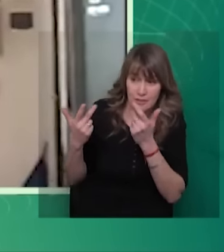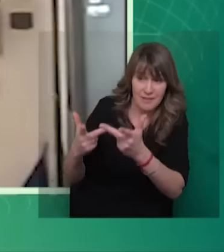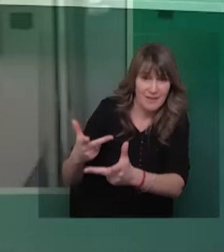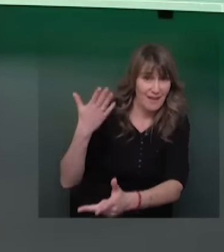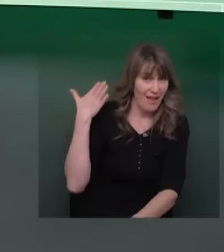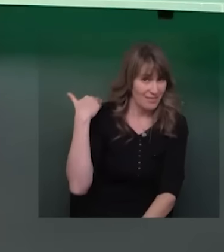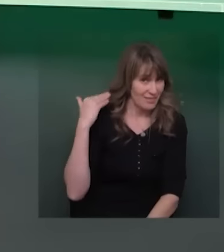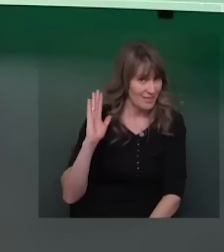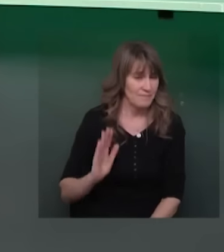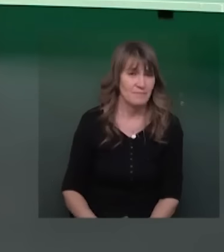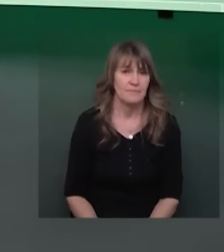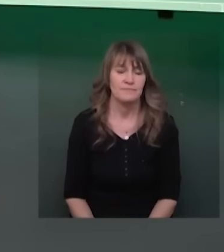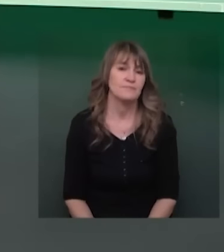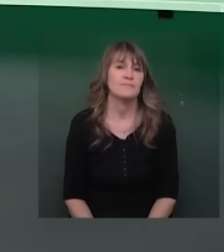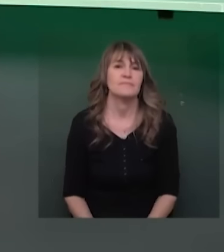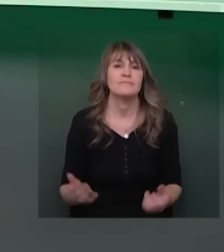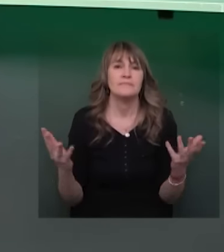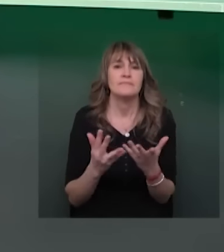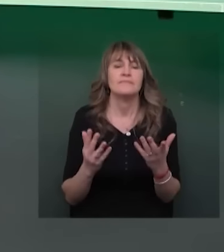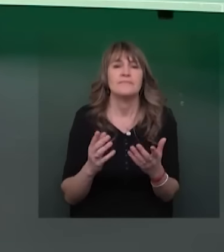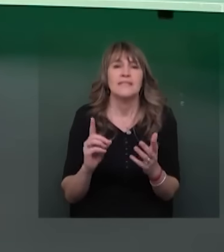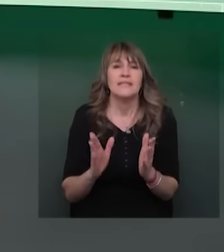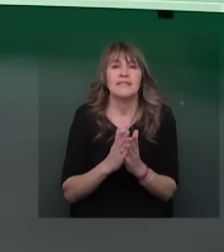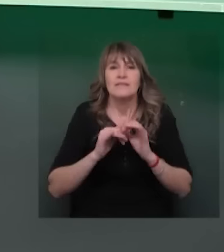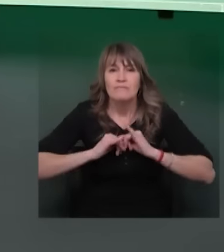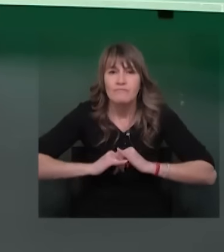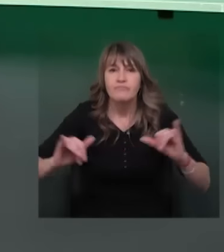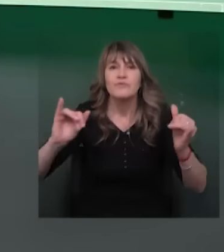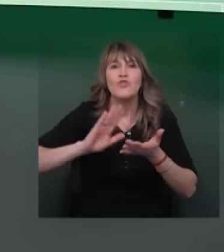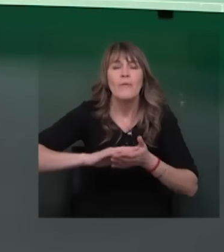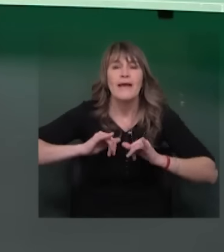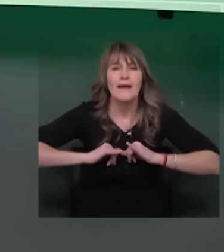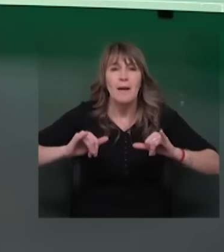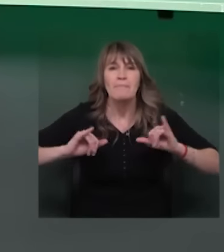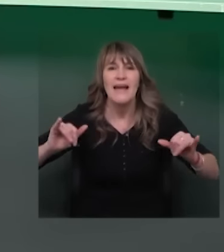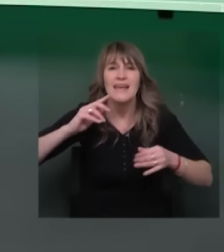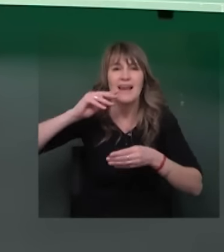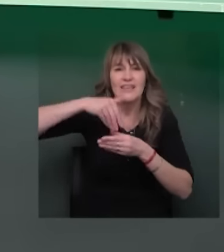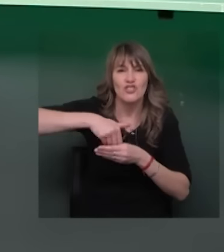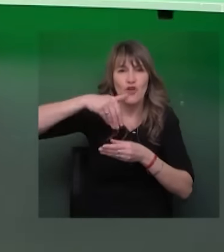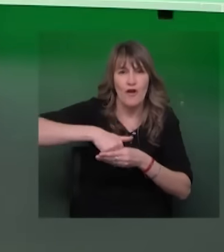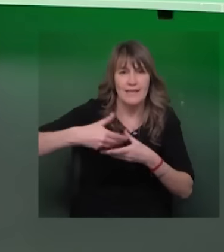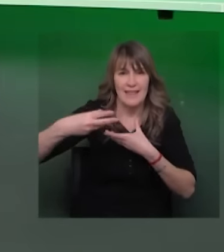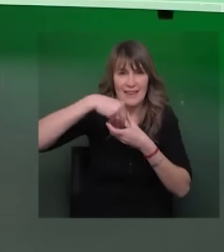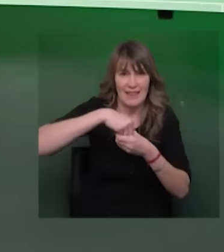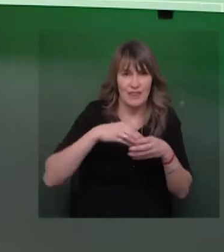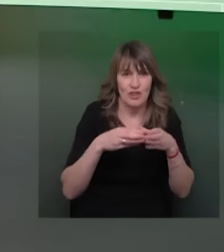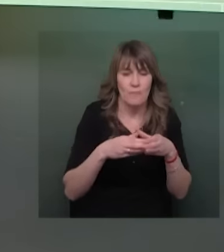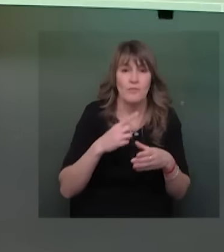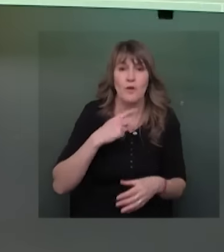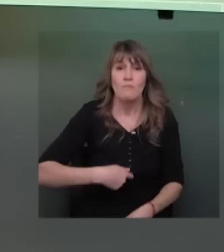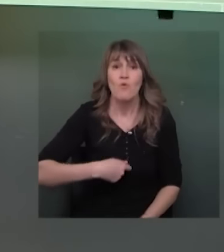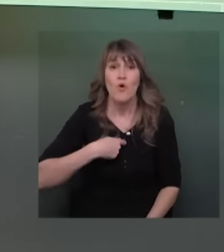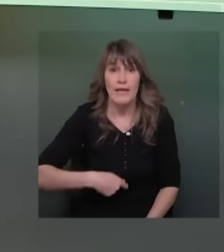dijimos ahora abrimos nuestro diario de campaña cada vez más cerca de las elecciones internas el expresidente José Mujica